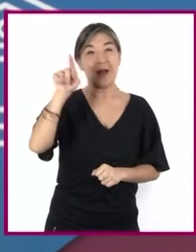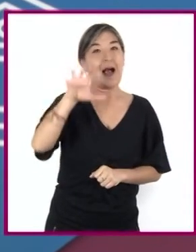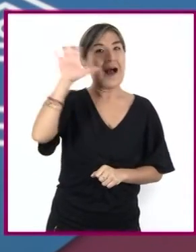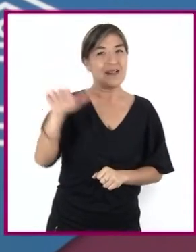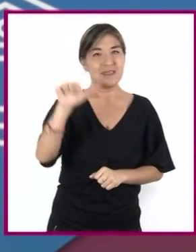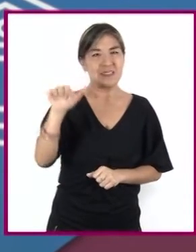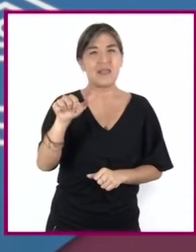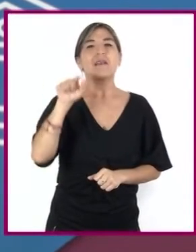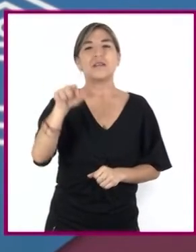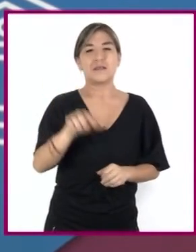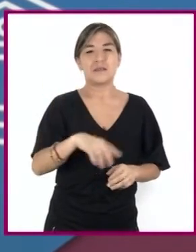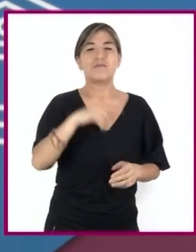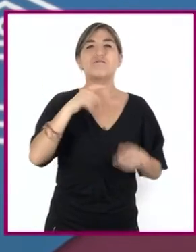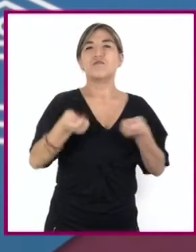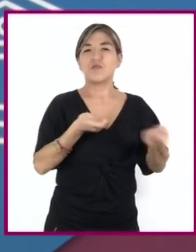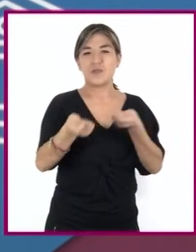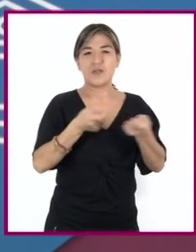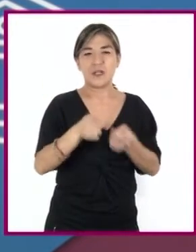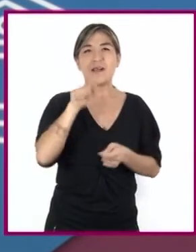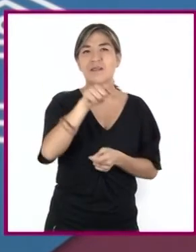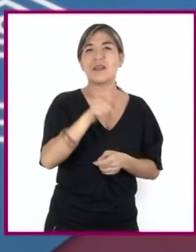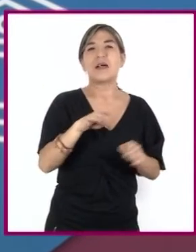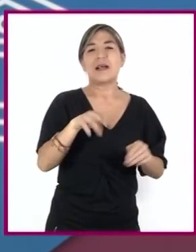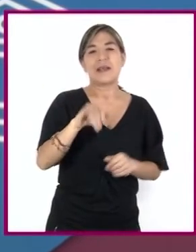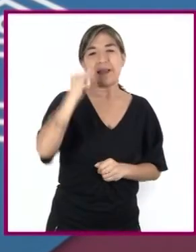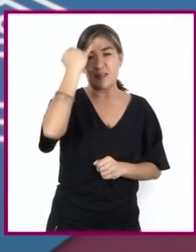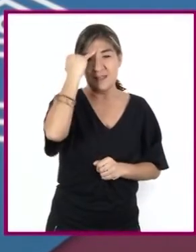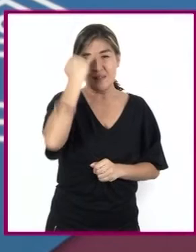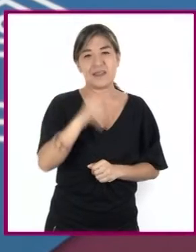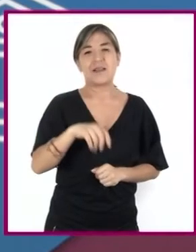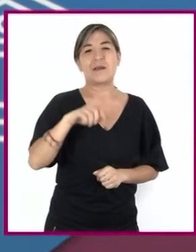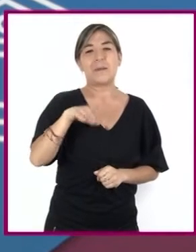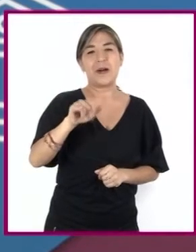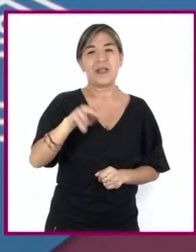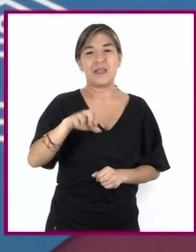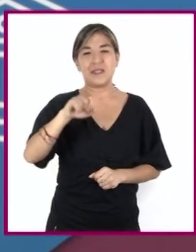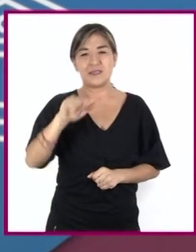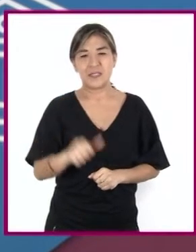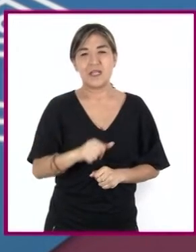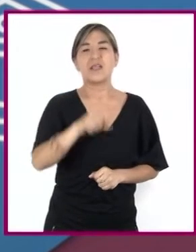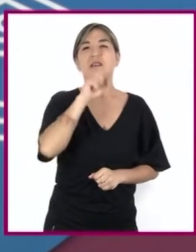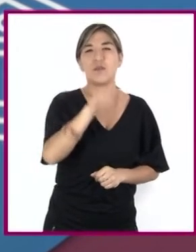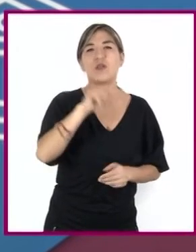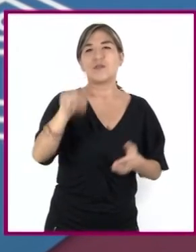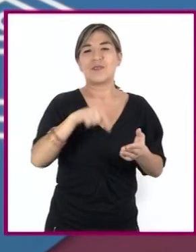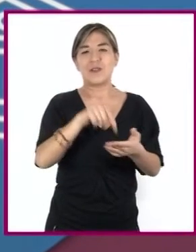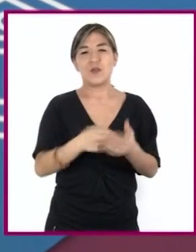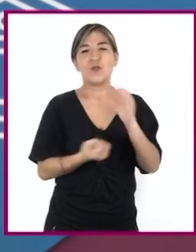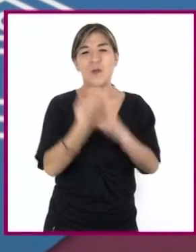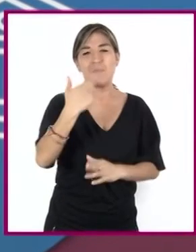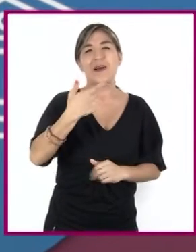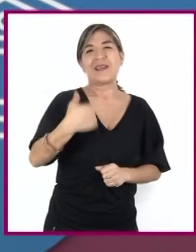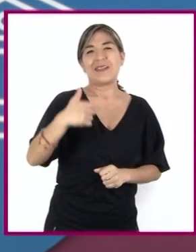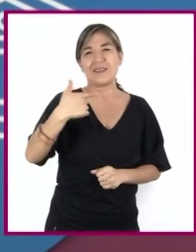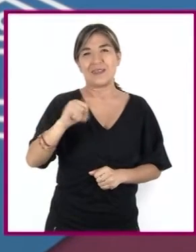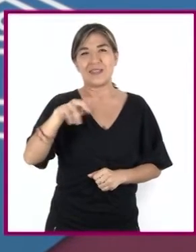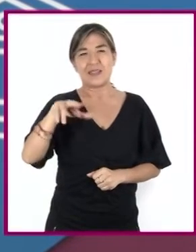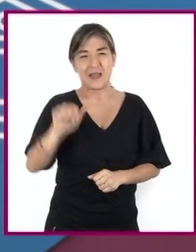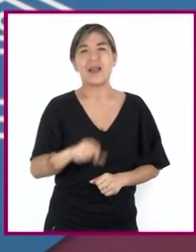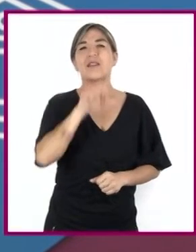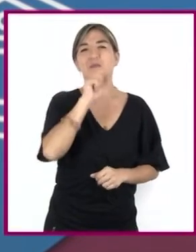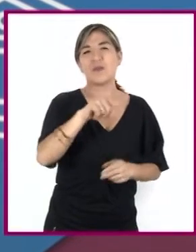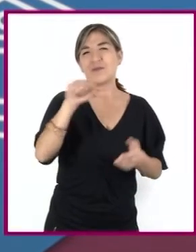Unido controlaba India, Burma, Malasia, Singapur, una parte de Nueva Guinea y en Oceanía.